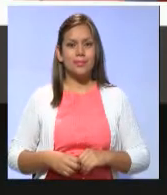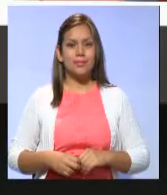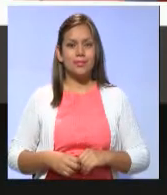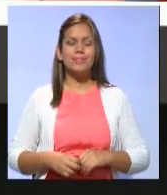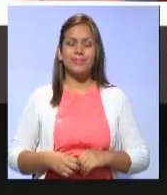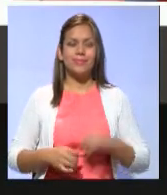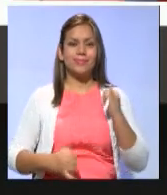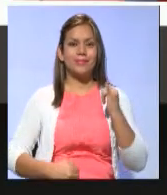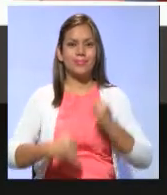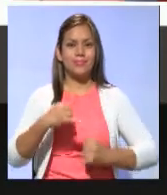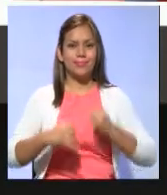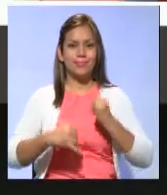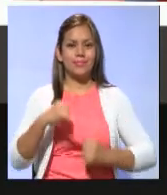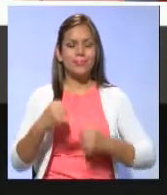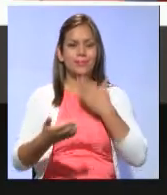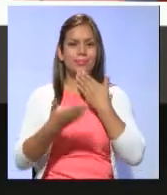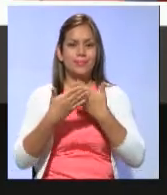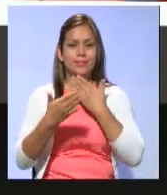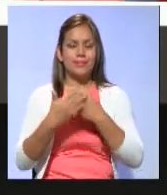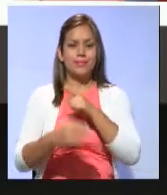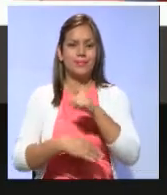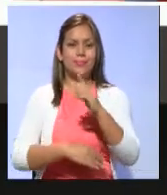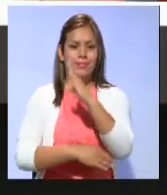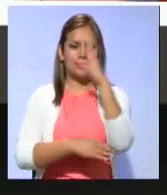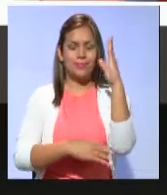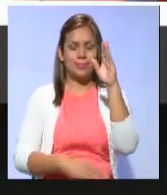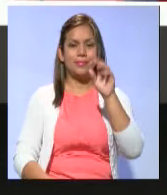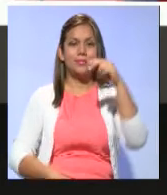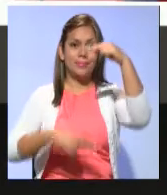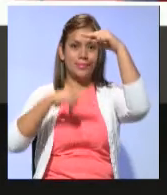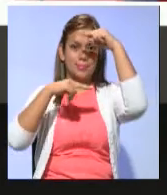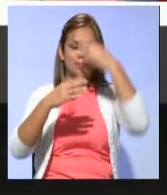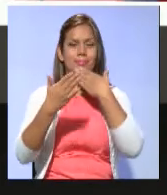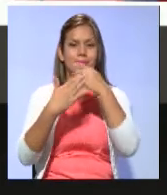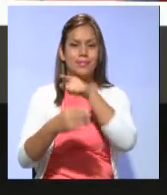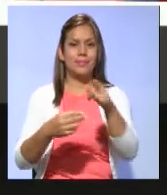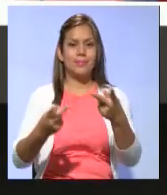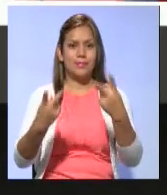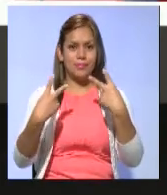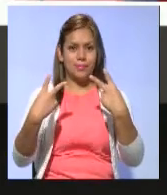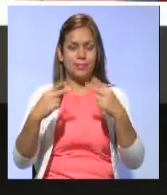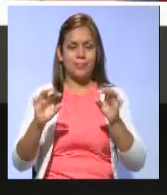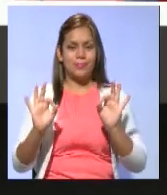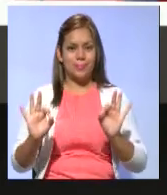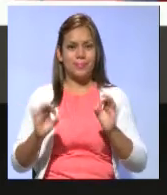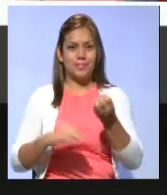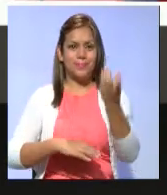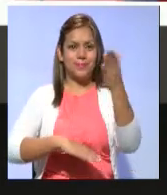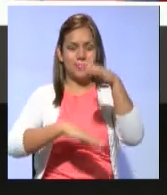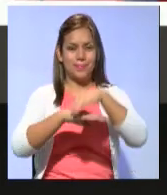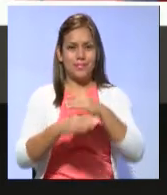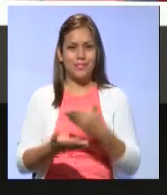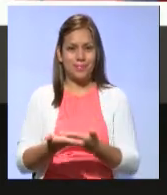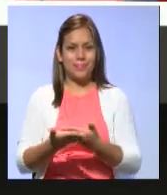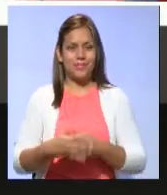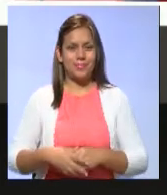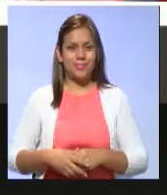Y así llegamos a la parte final de la emisión central de TVL Noticias. Sigan en la sintonía de la Televisión Legislativa. Buen inicio de semana.